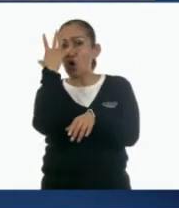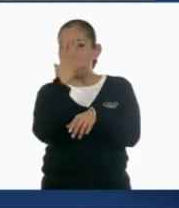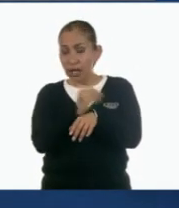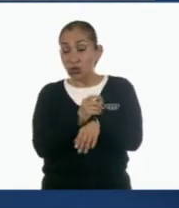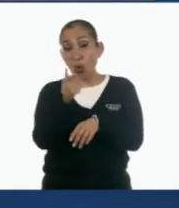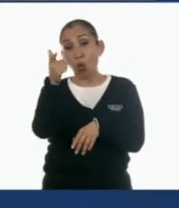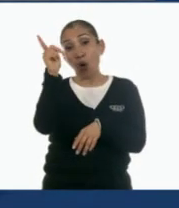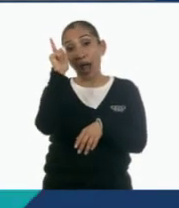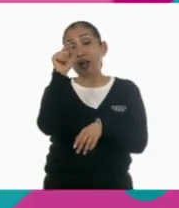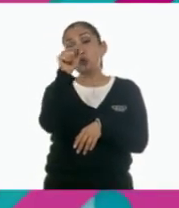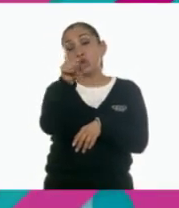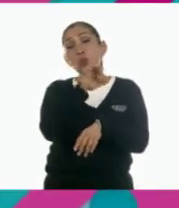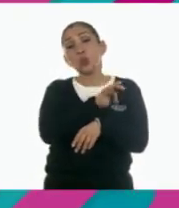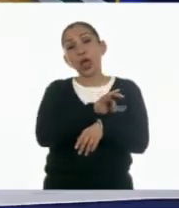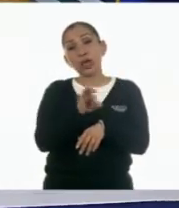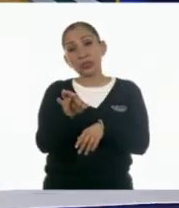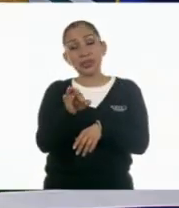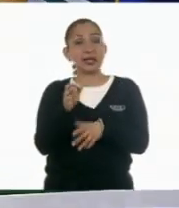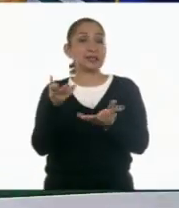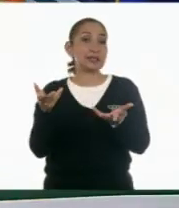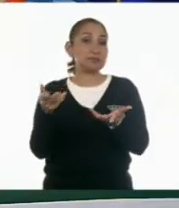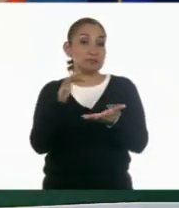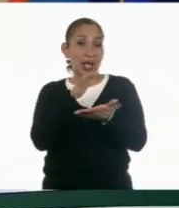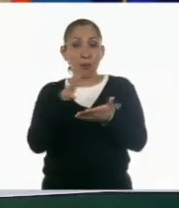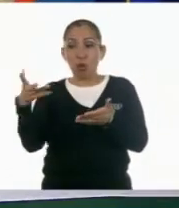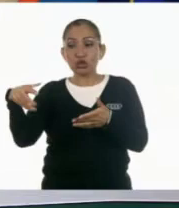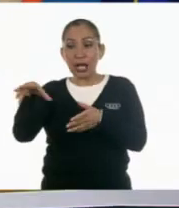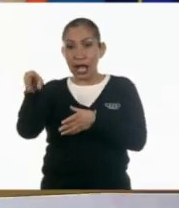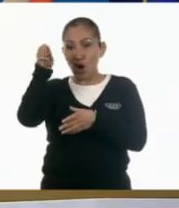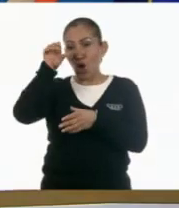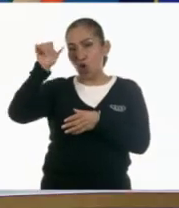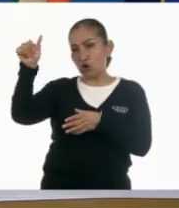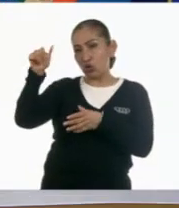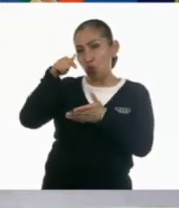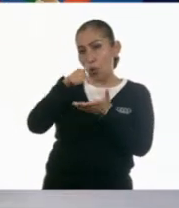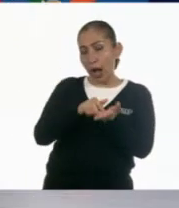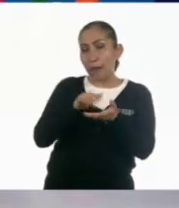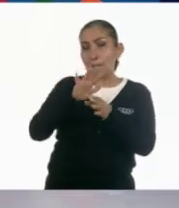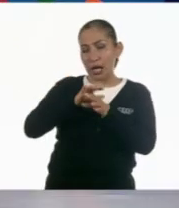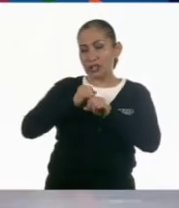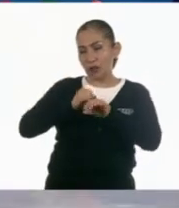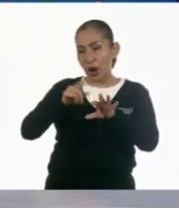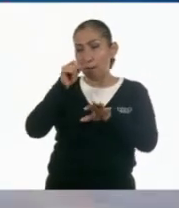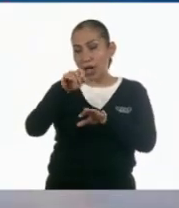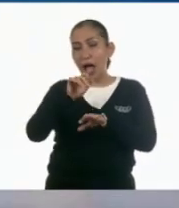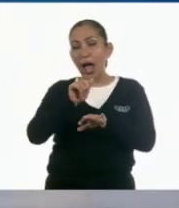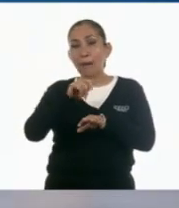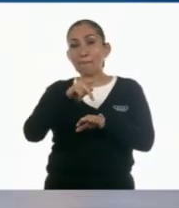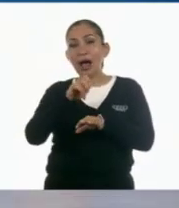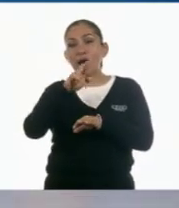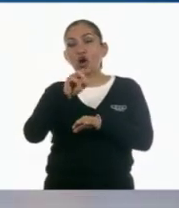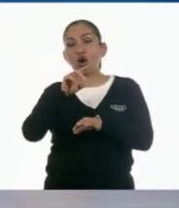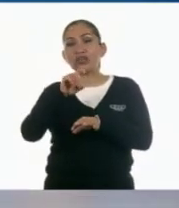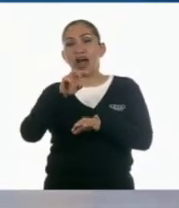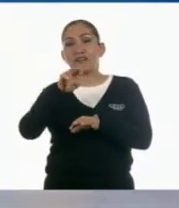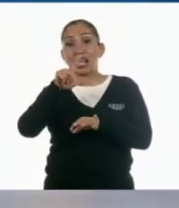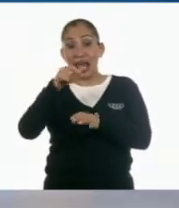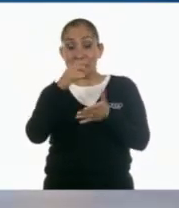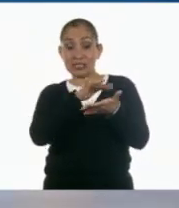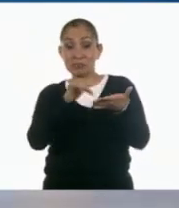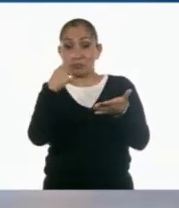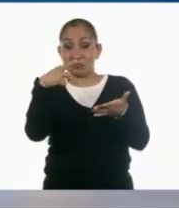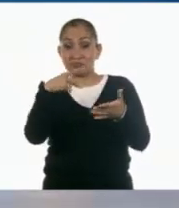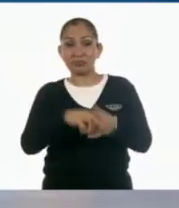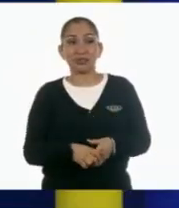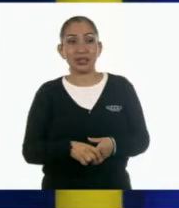bonito. Ojalá que tengas oportunidad de buscar en otras fuentes más información sobre Amparo Dávila y este texto.